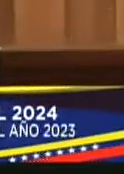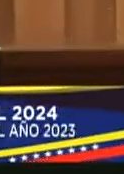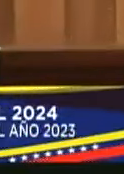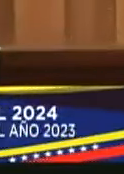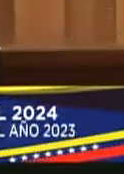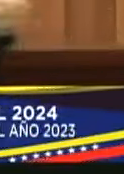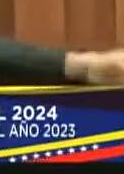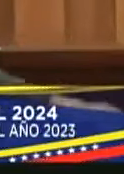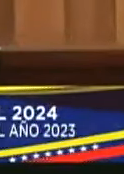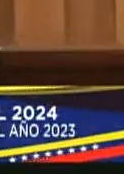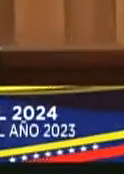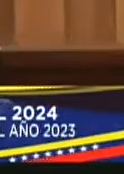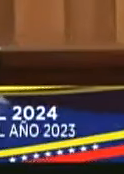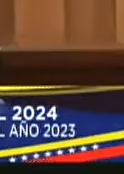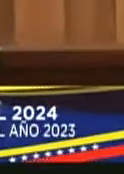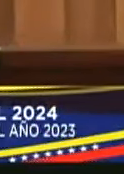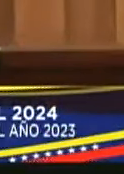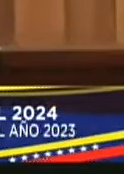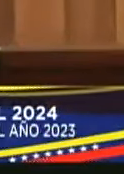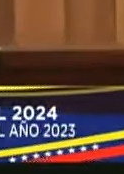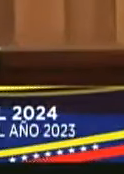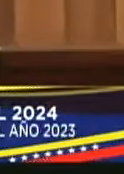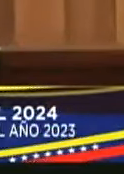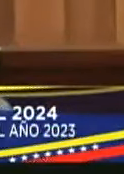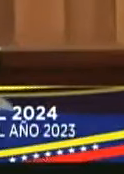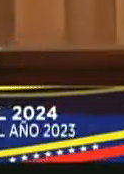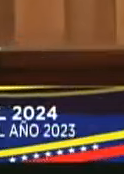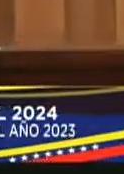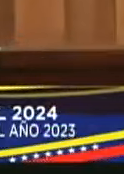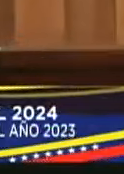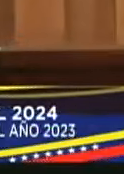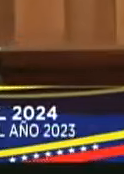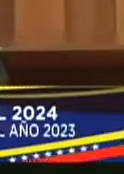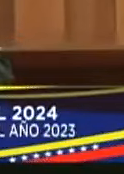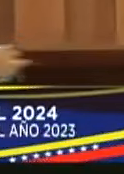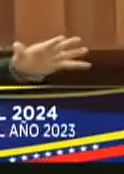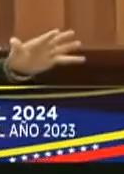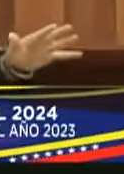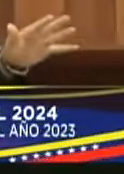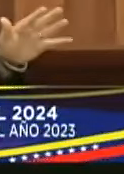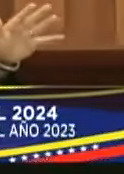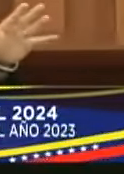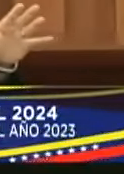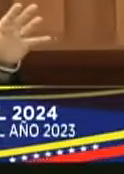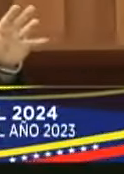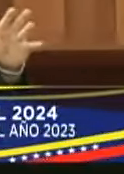Se acabó Puente Ayala. Se acabó La Pica, se acabó Tocuyito.